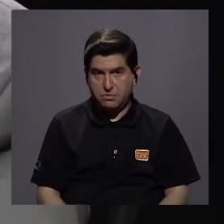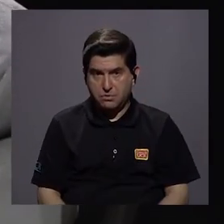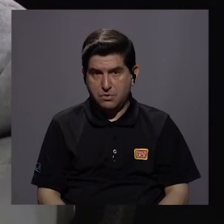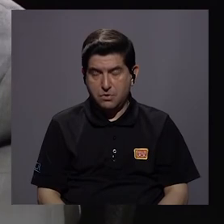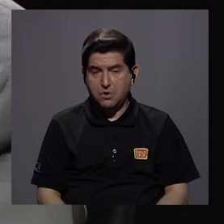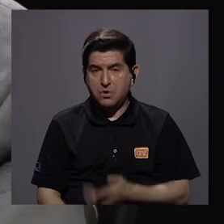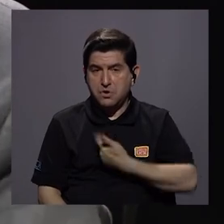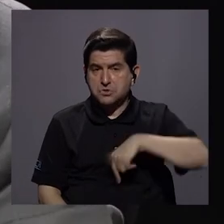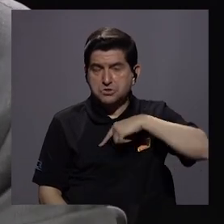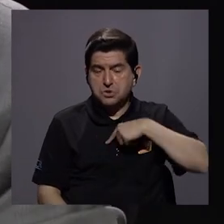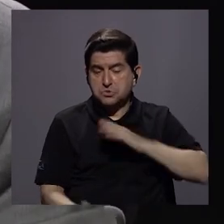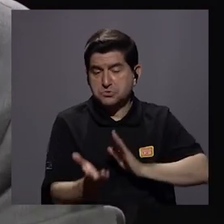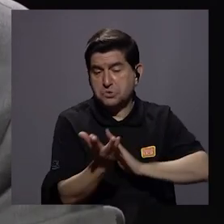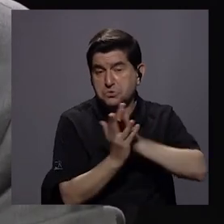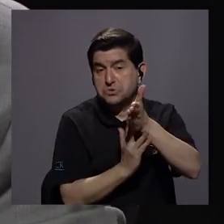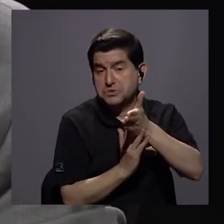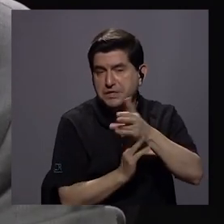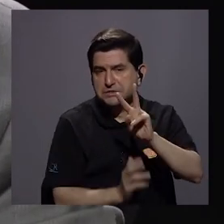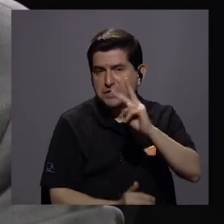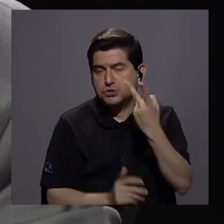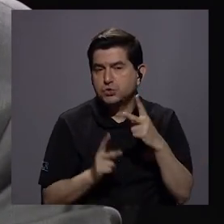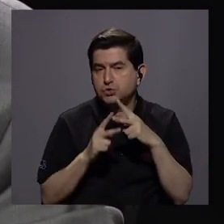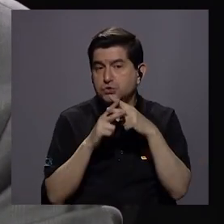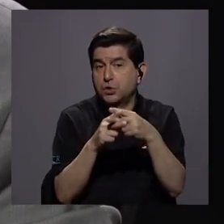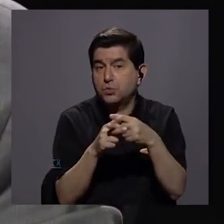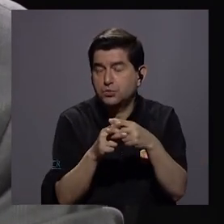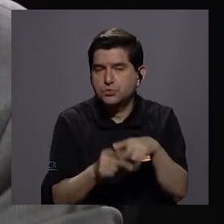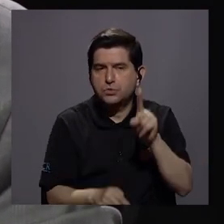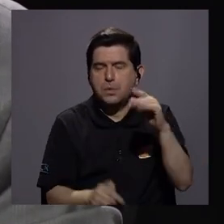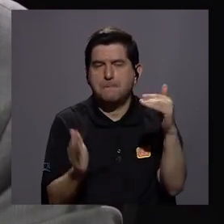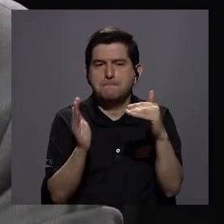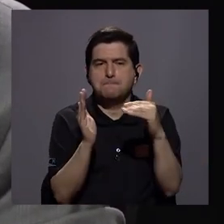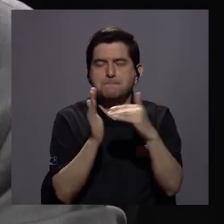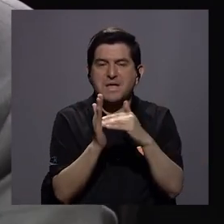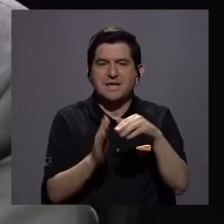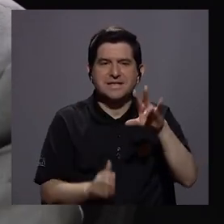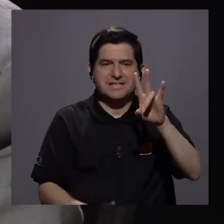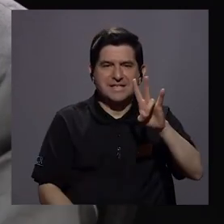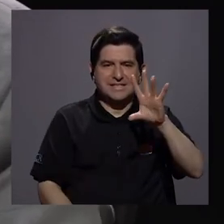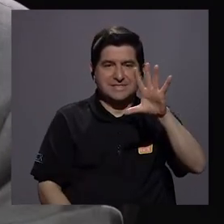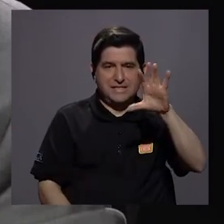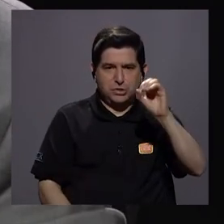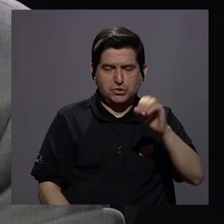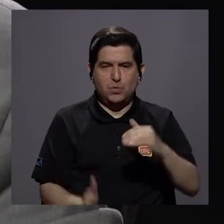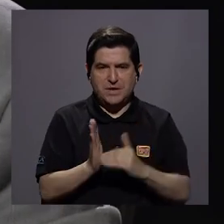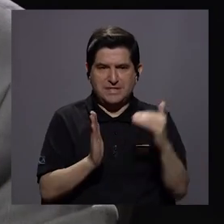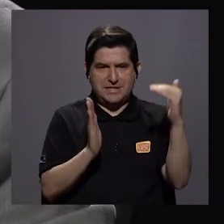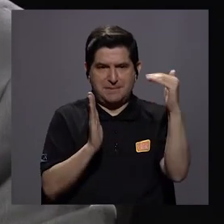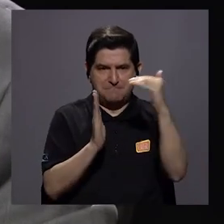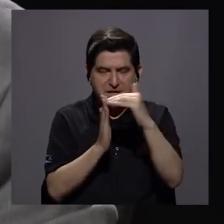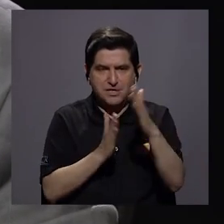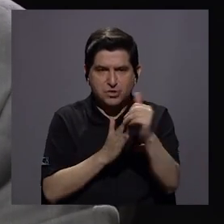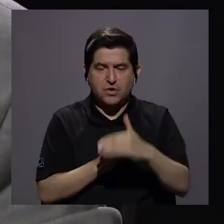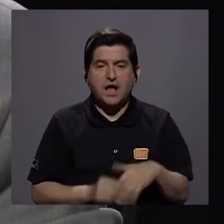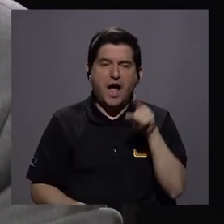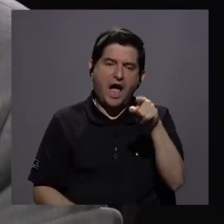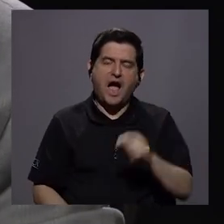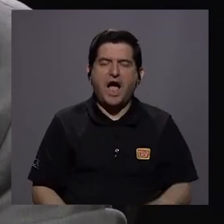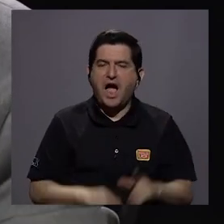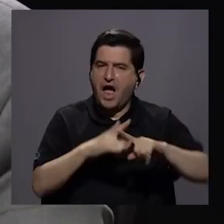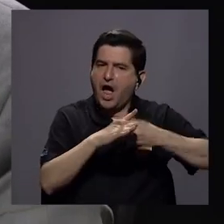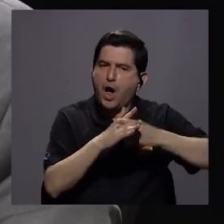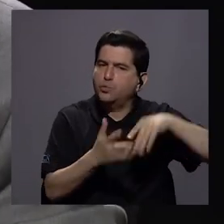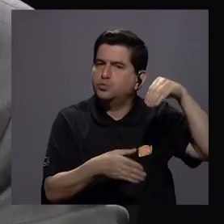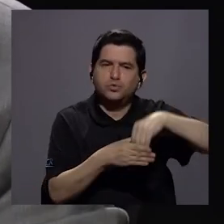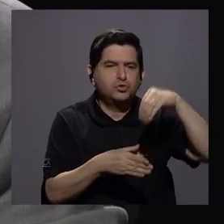si le podemos dar un acceso a un segundo préstamo por 1.750, usted va a tener que hacer nuevos ajustes de ingresos.